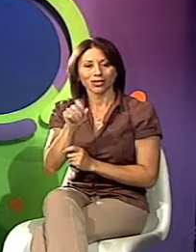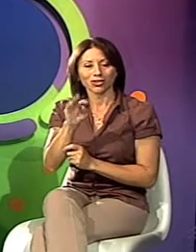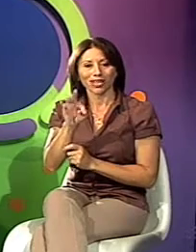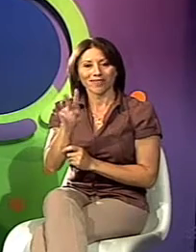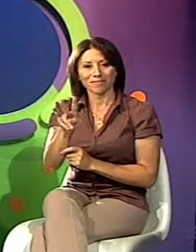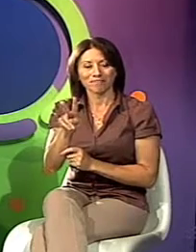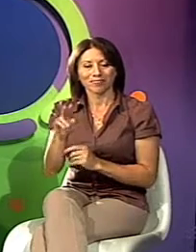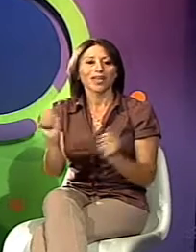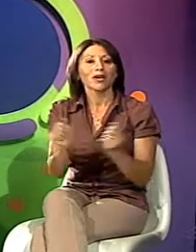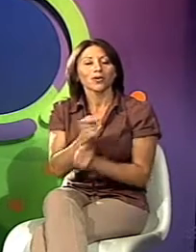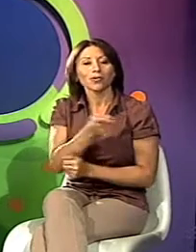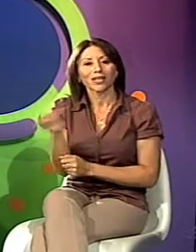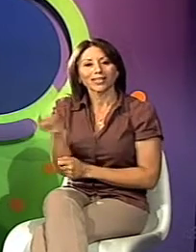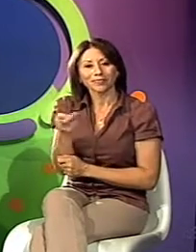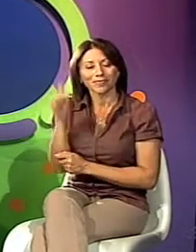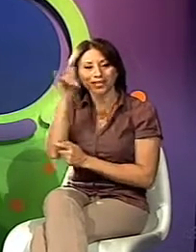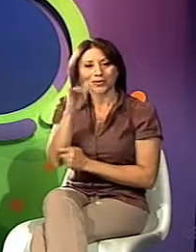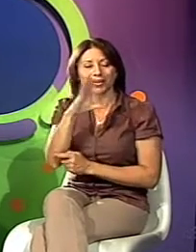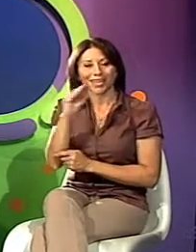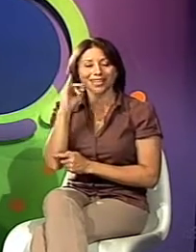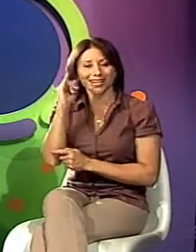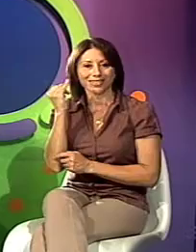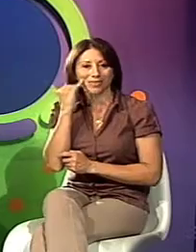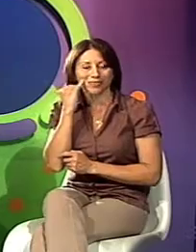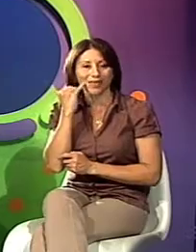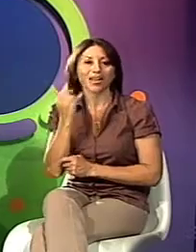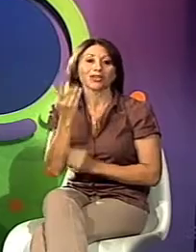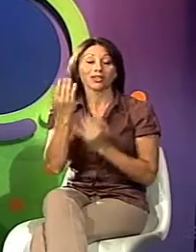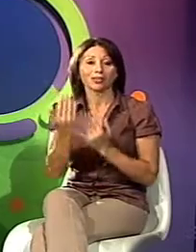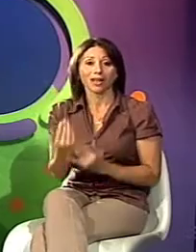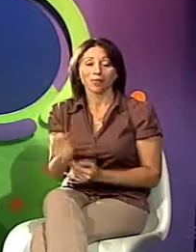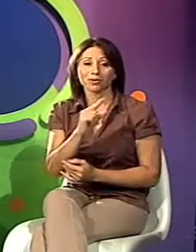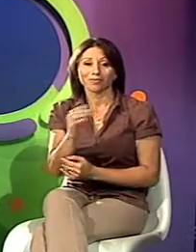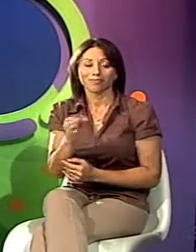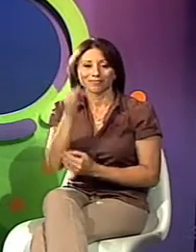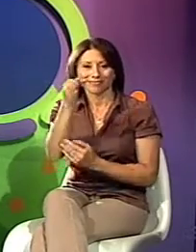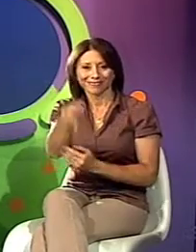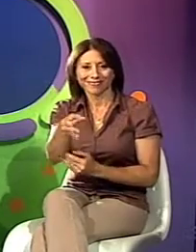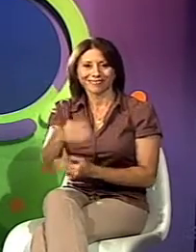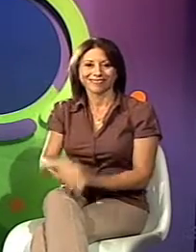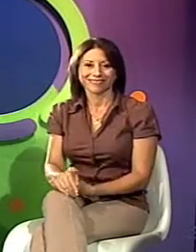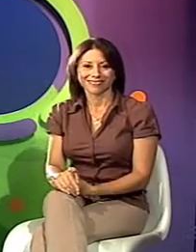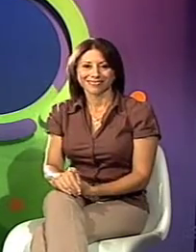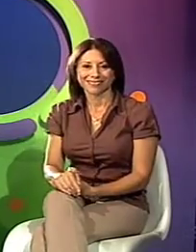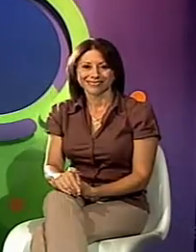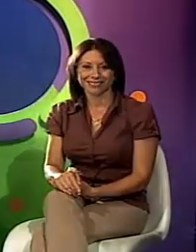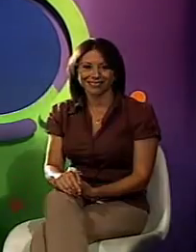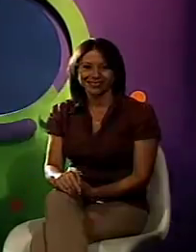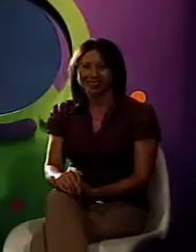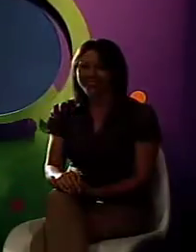www.youtube.com/Nexos TV. Estuvimos con ustedes Yuri Muñoz y Jacqueline Solano. Los esperamos en nuestra próxima edición.